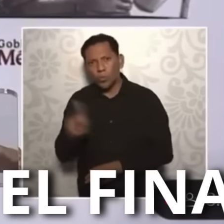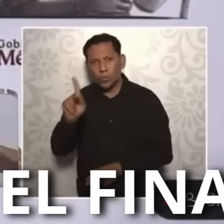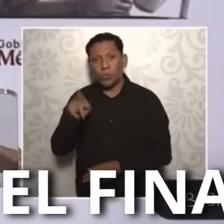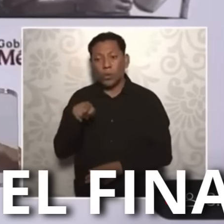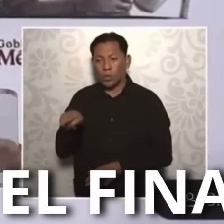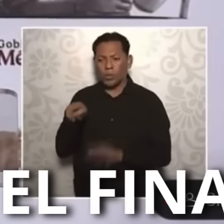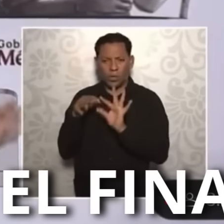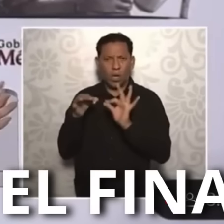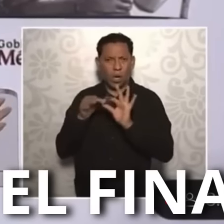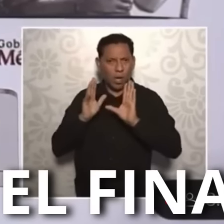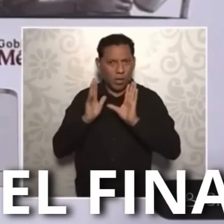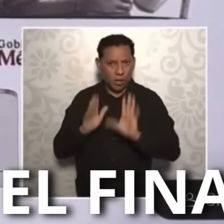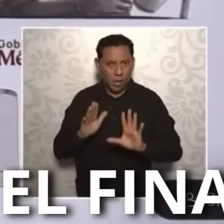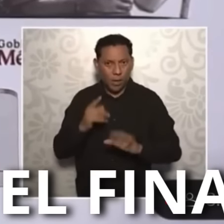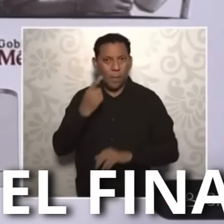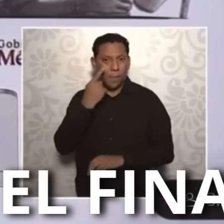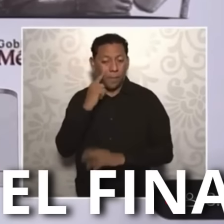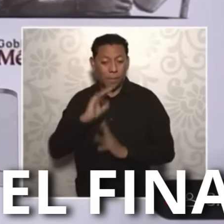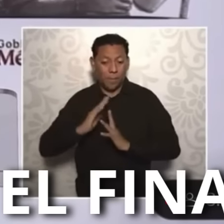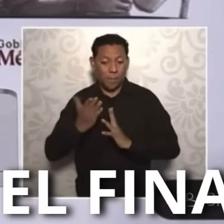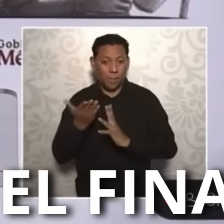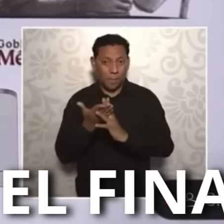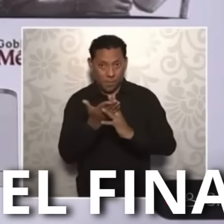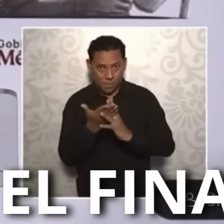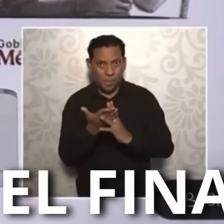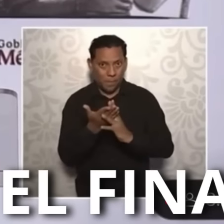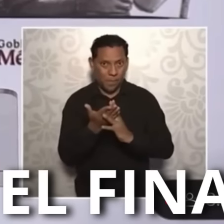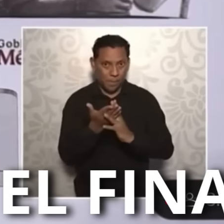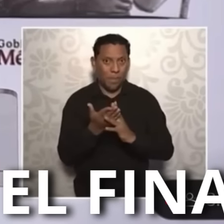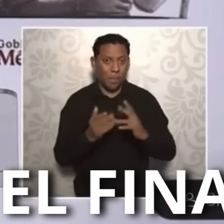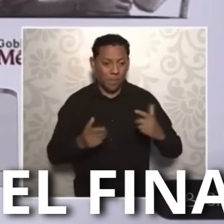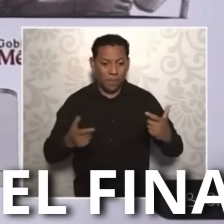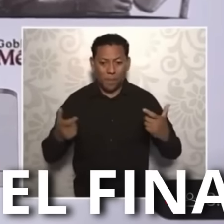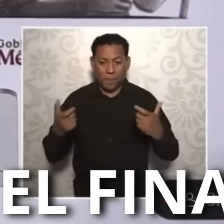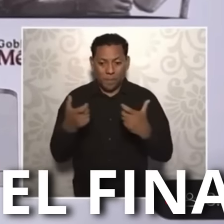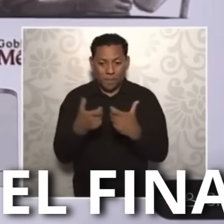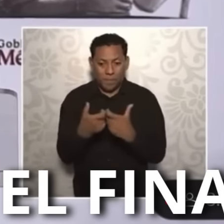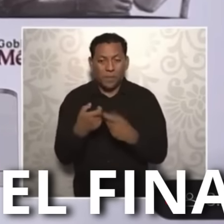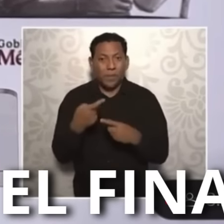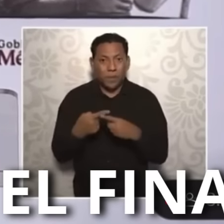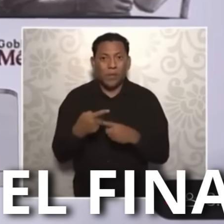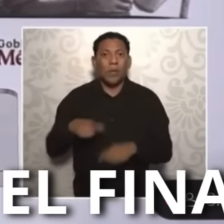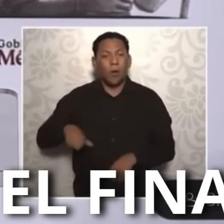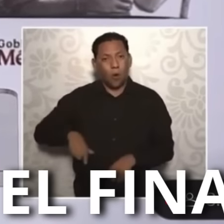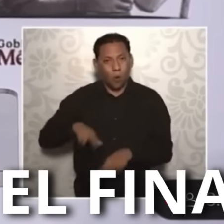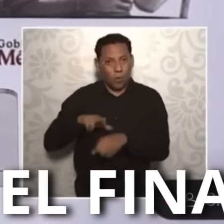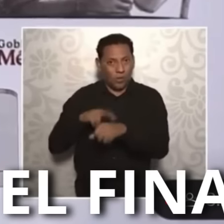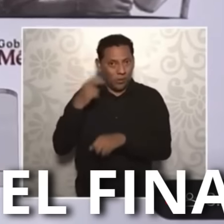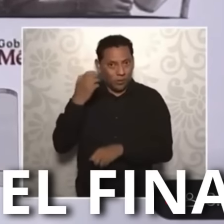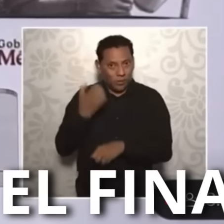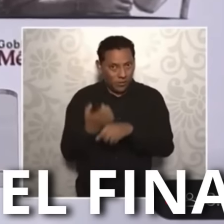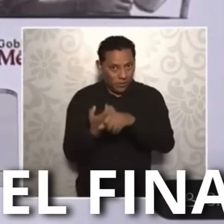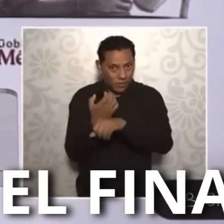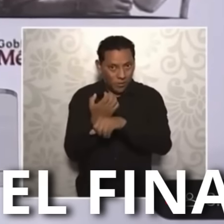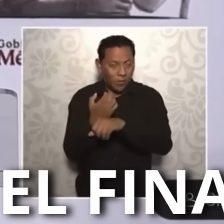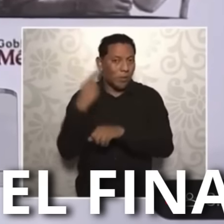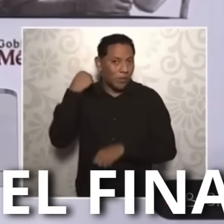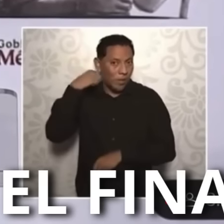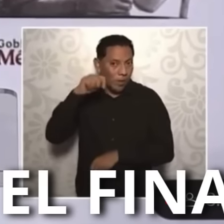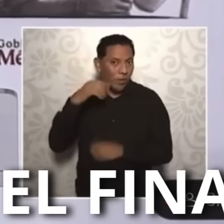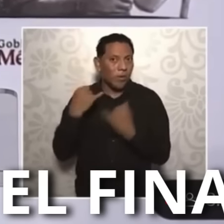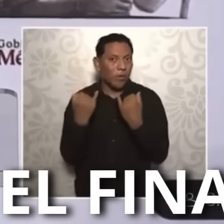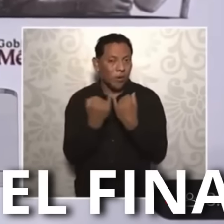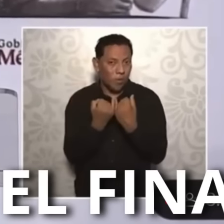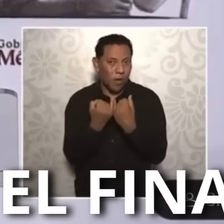ya lo ha dicho, la mitad de la inversión del recurso lo va a poner el gobierno del estado y la otra mitad el gobierno